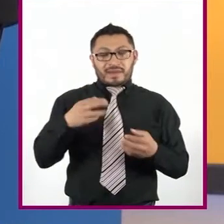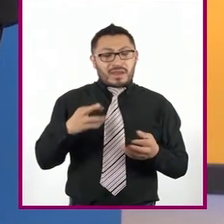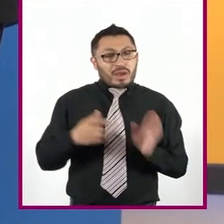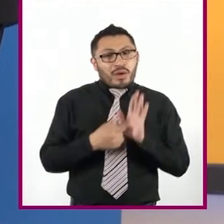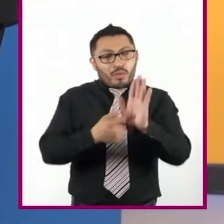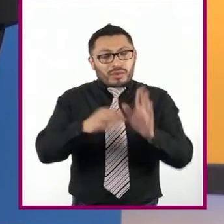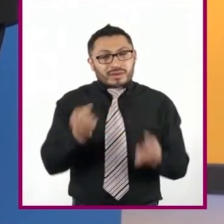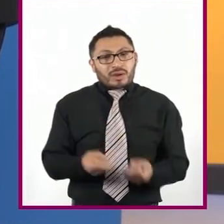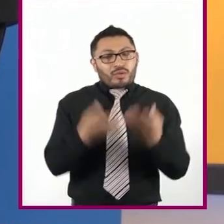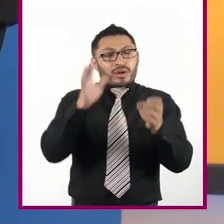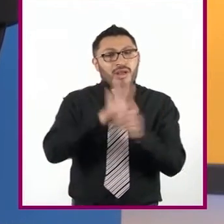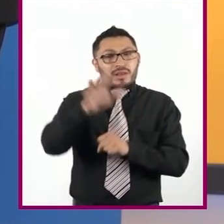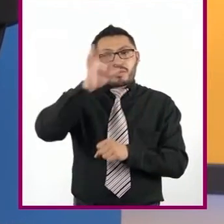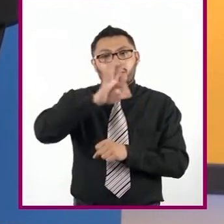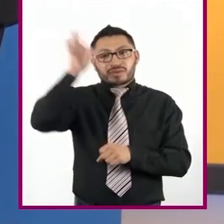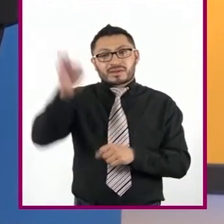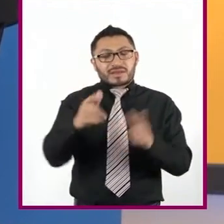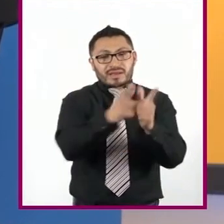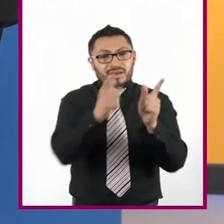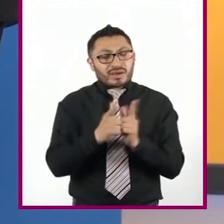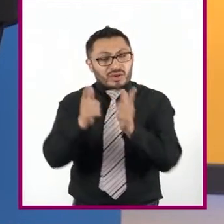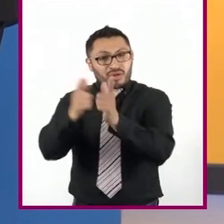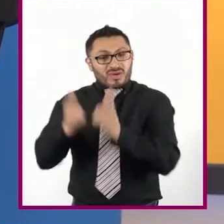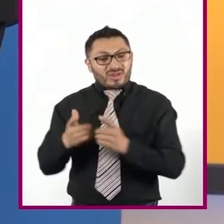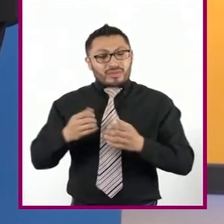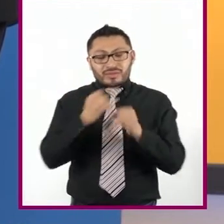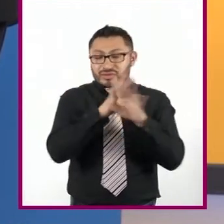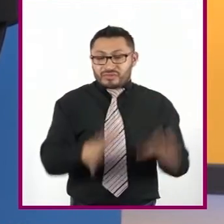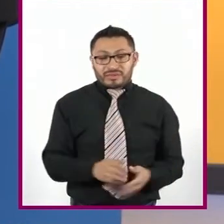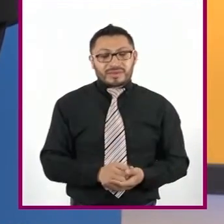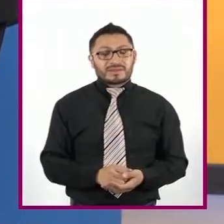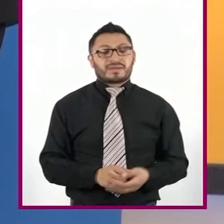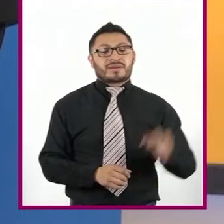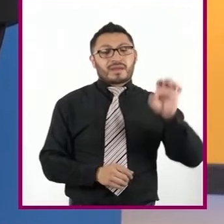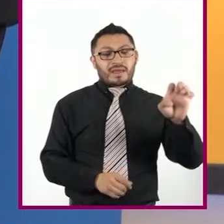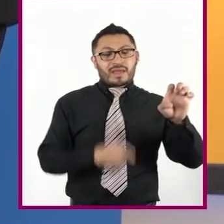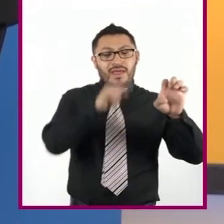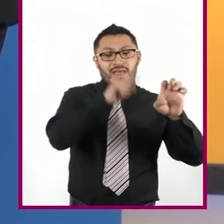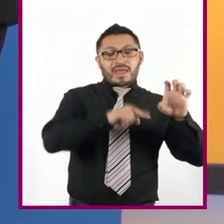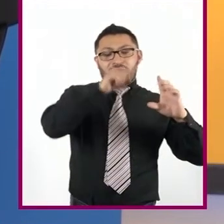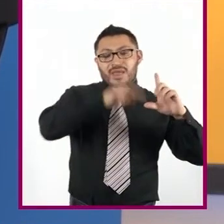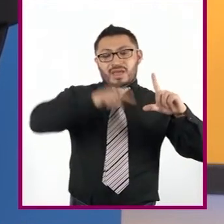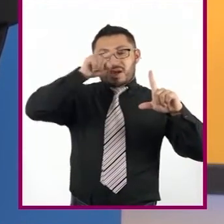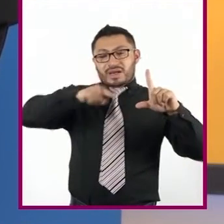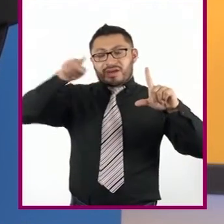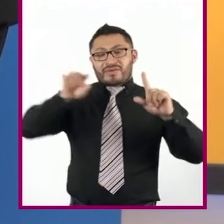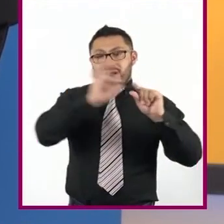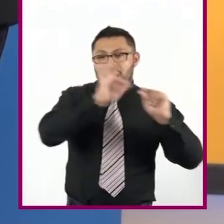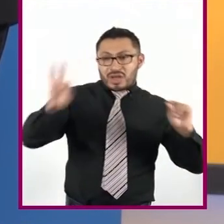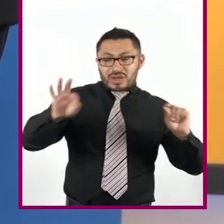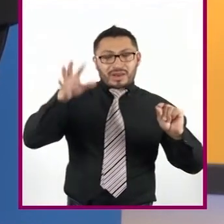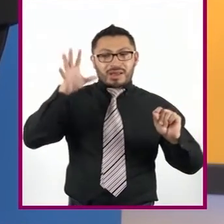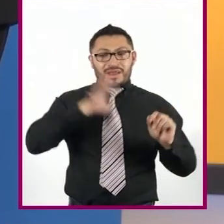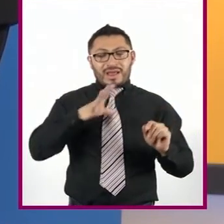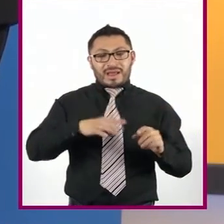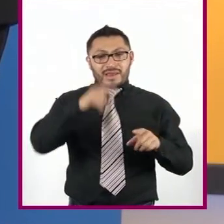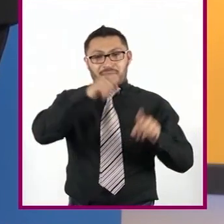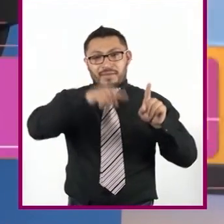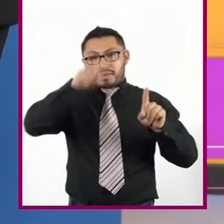datos agrupados. Inciso E, gráfica de línea, que presenta las variaciones en el tiempo.